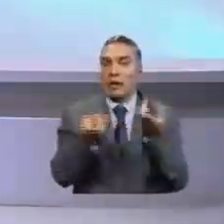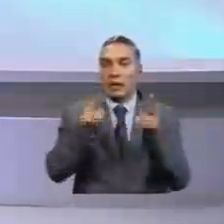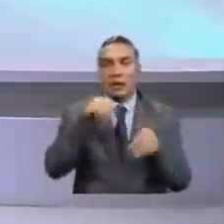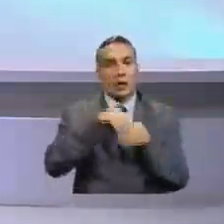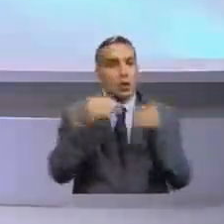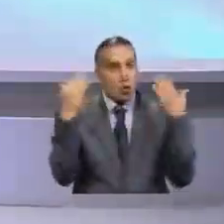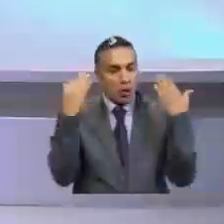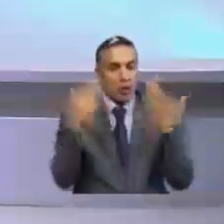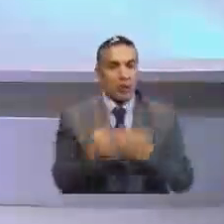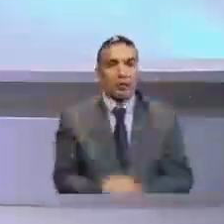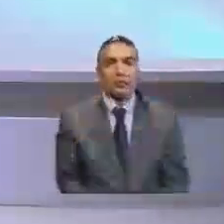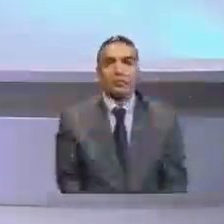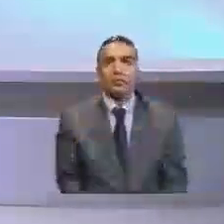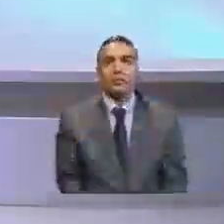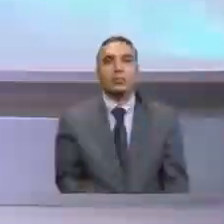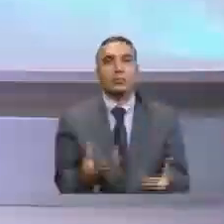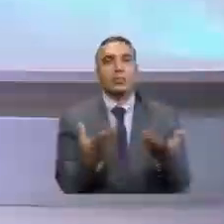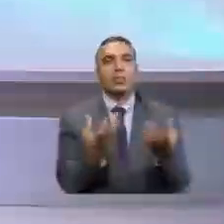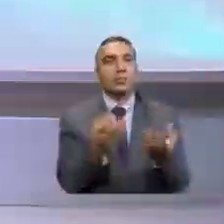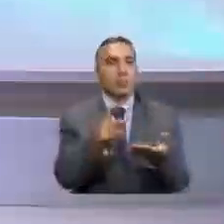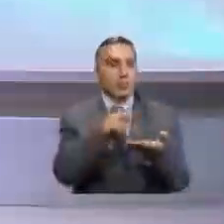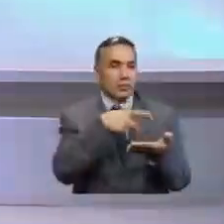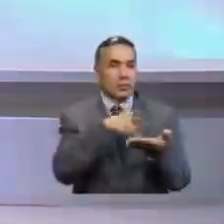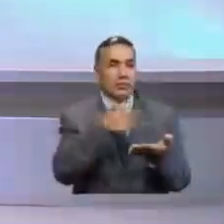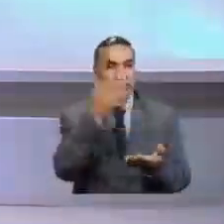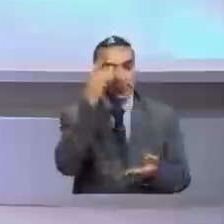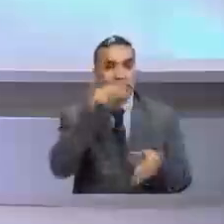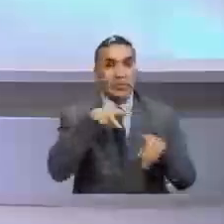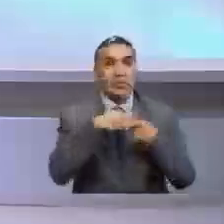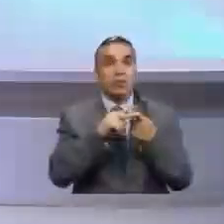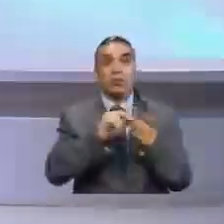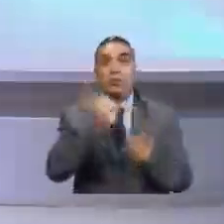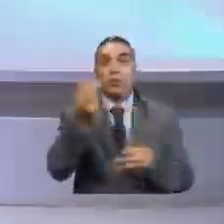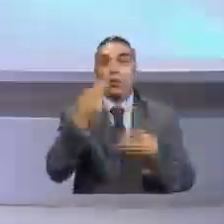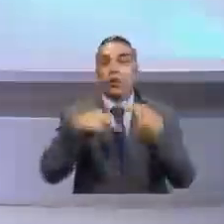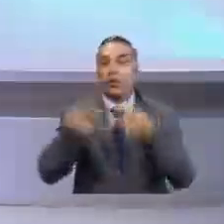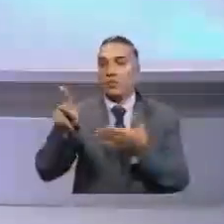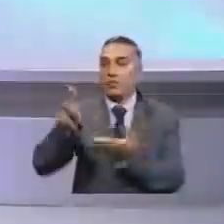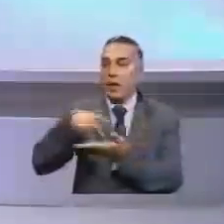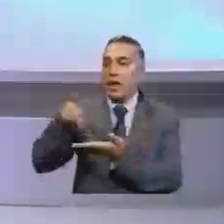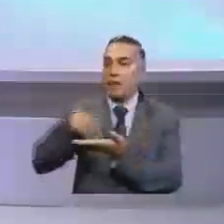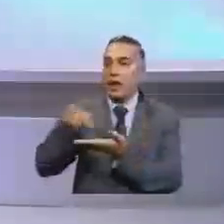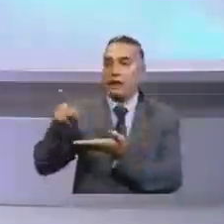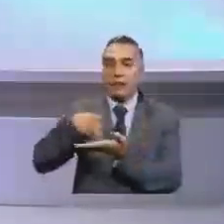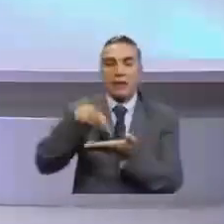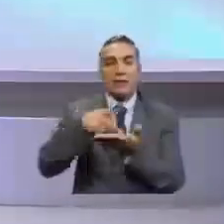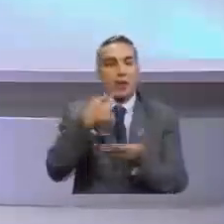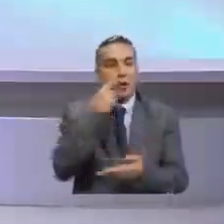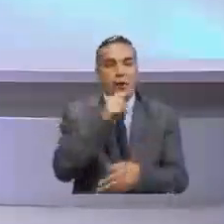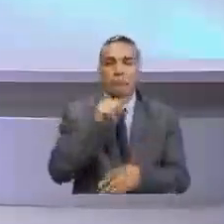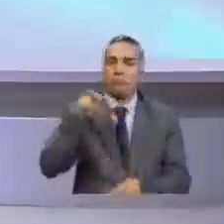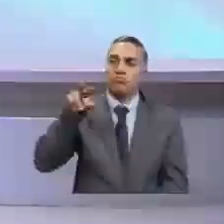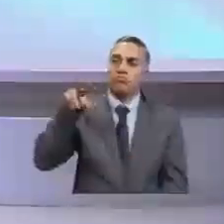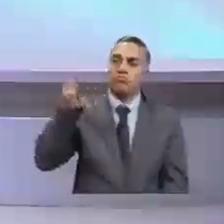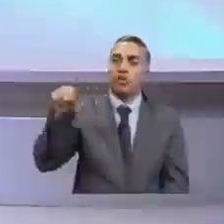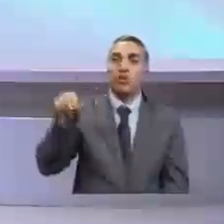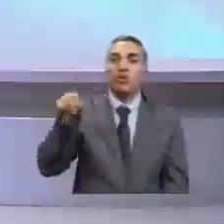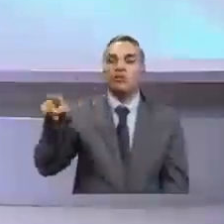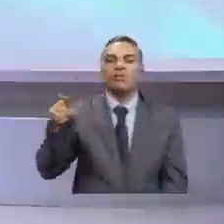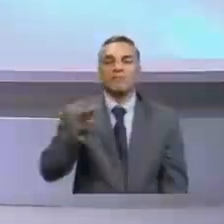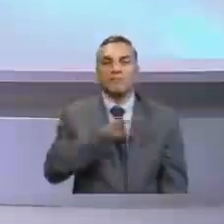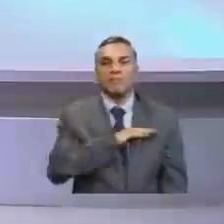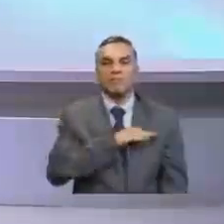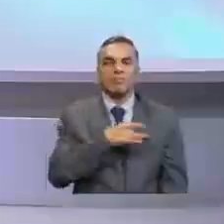aquello, querían sacarle su billete porque ya le estaban sacando billete a otros negocitos. El hombre no se dejó y